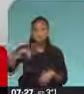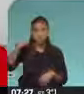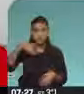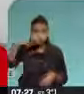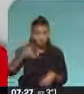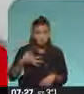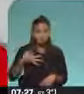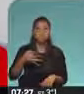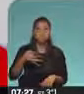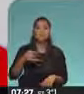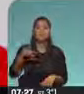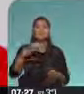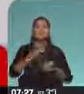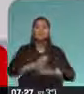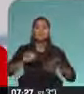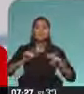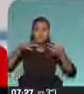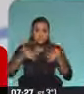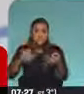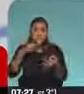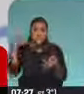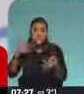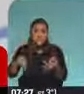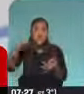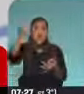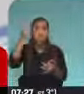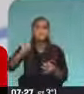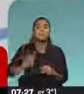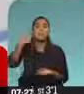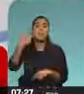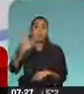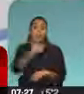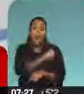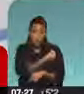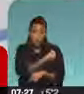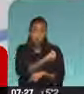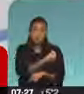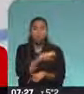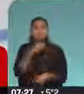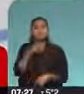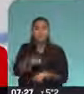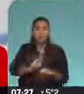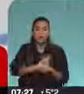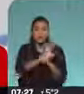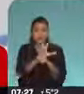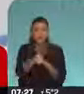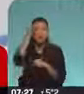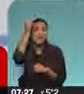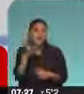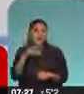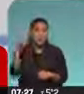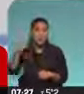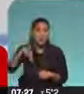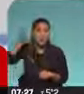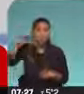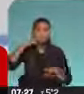cierto, noticia alentadora, Rusia registra la primera vacuna contra el coronavirus. Lo acaba